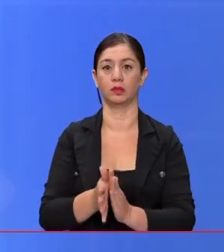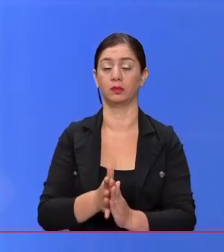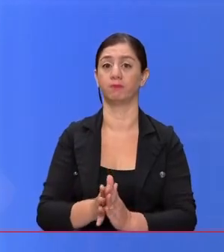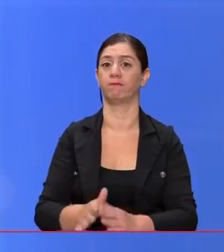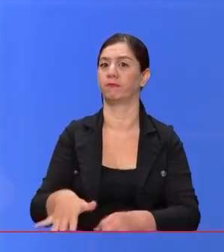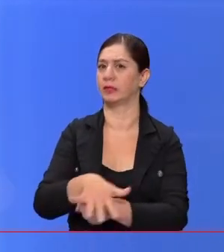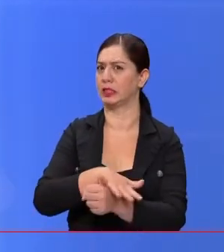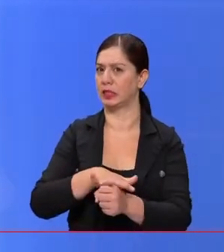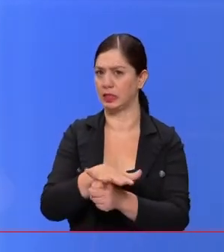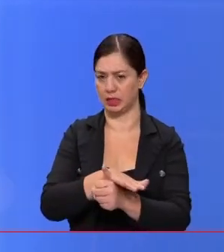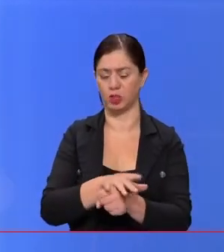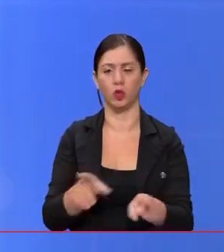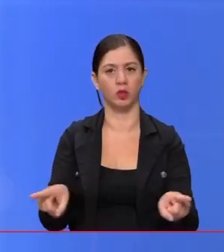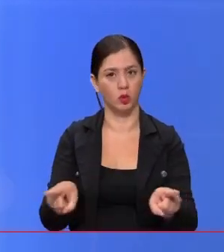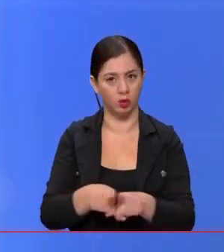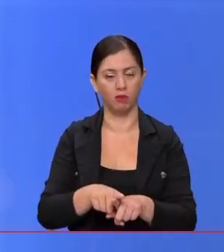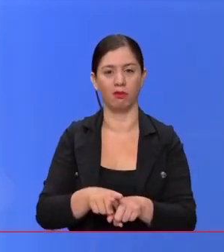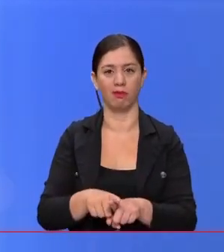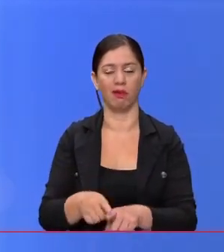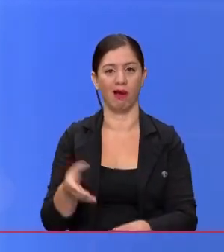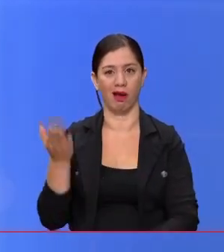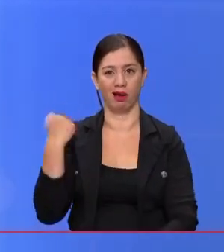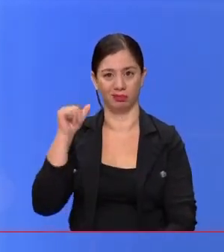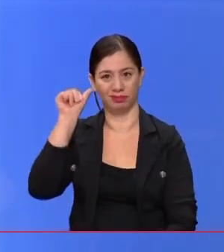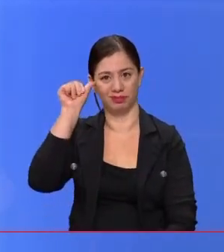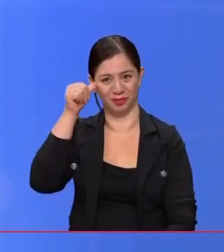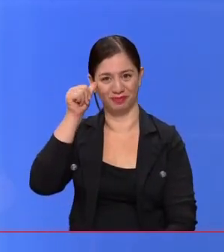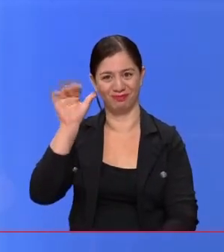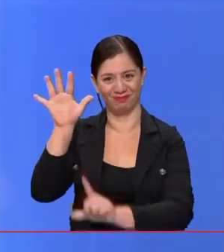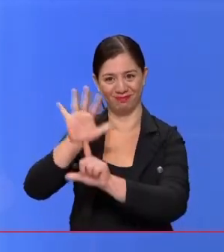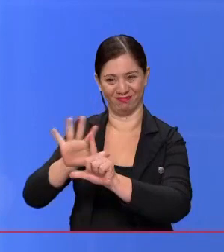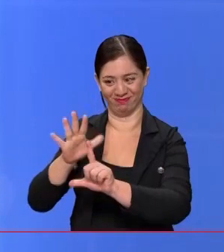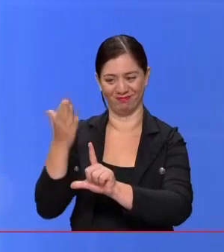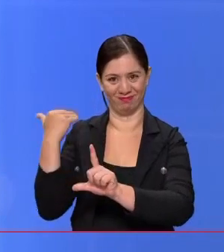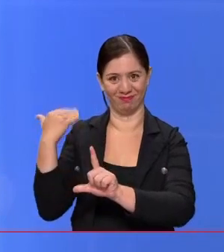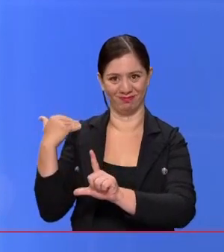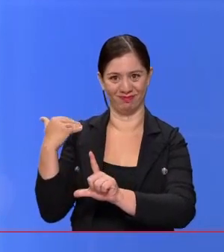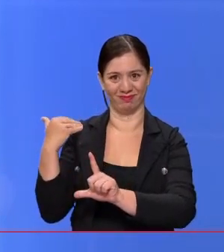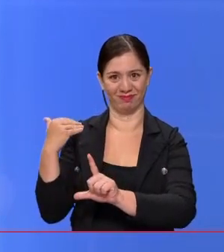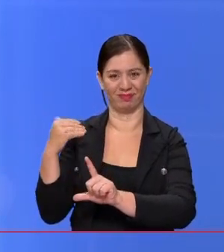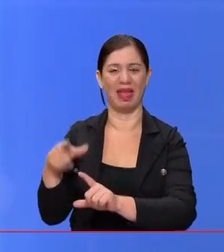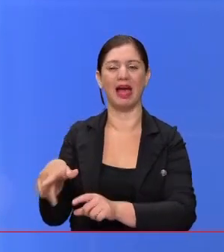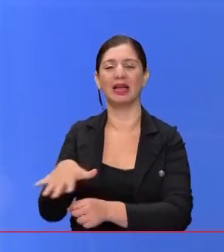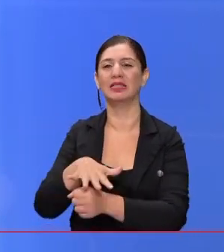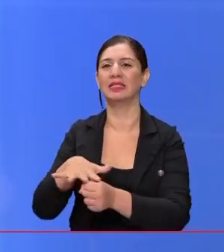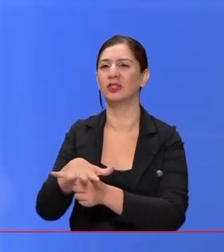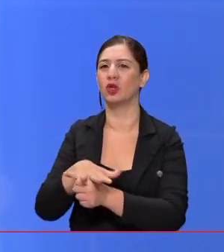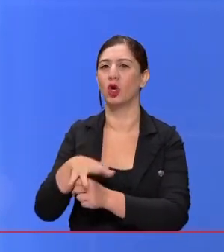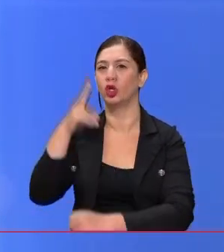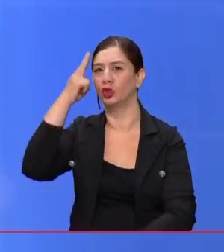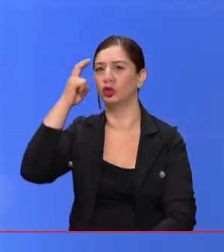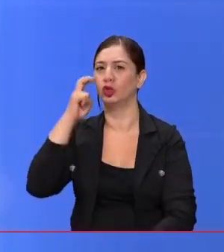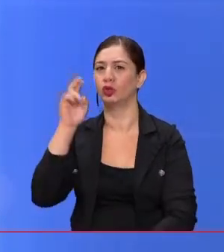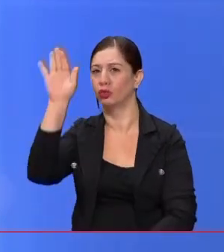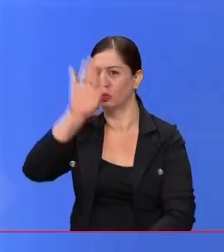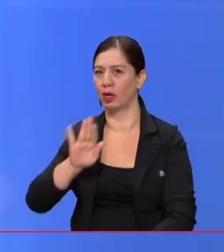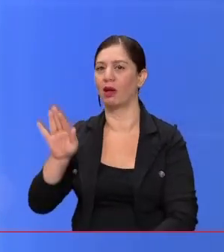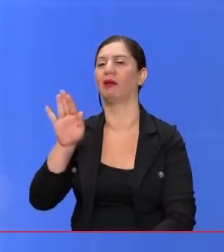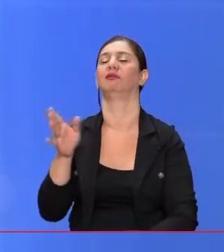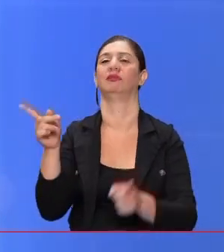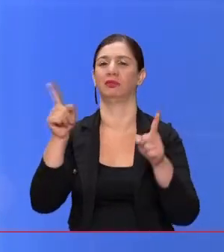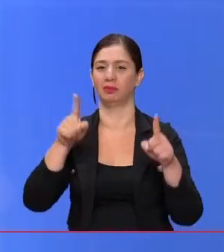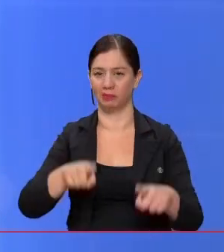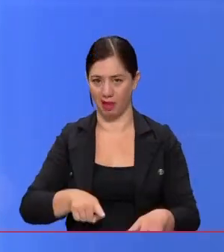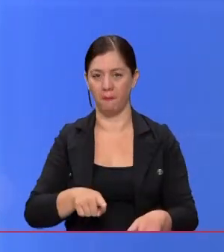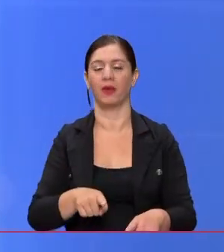y una situación similar a lo que veíamos hace unos minutos que se está presentando en el Chocó, pues también